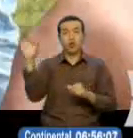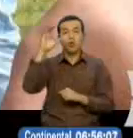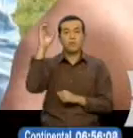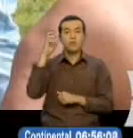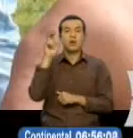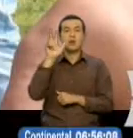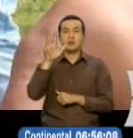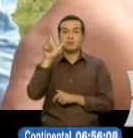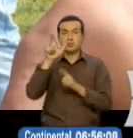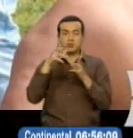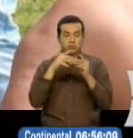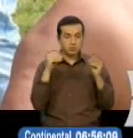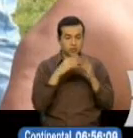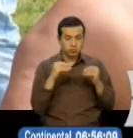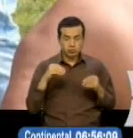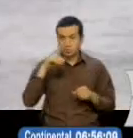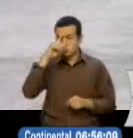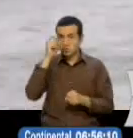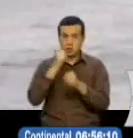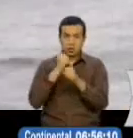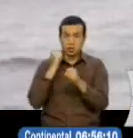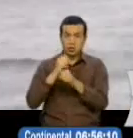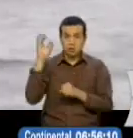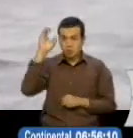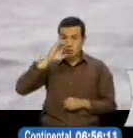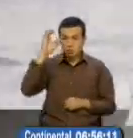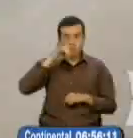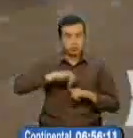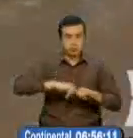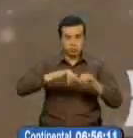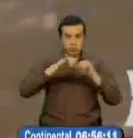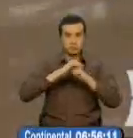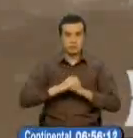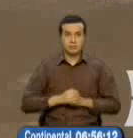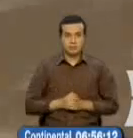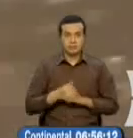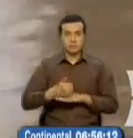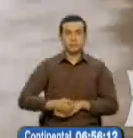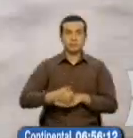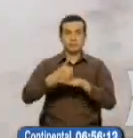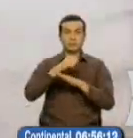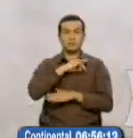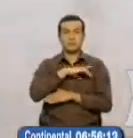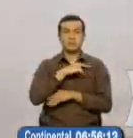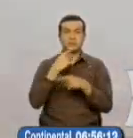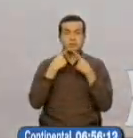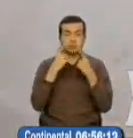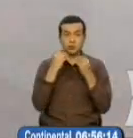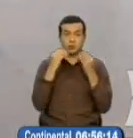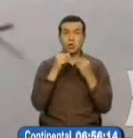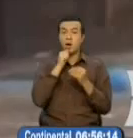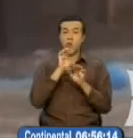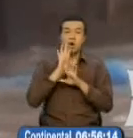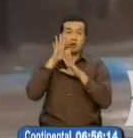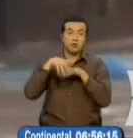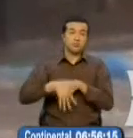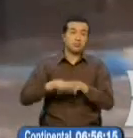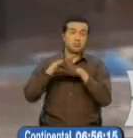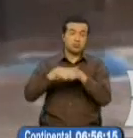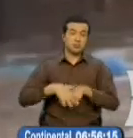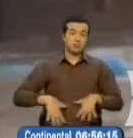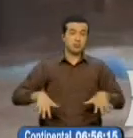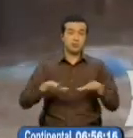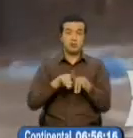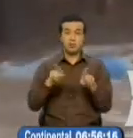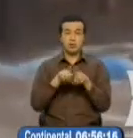3 están desaparecidas. Las labores de rescate continúan. Autoridades de Chile reportan grandes marejadas en algunas regiones del país, al